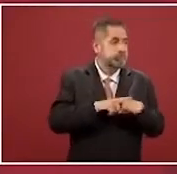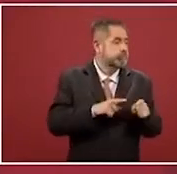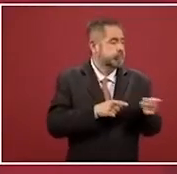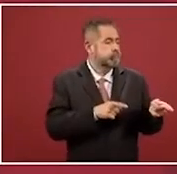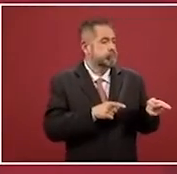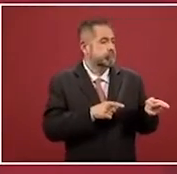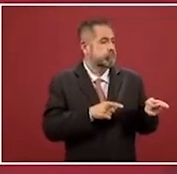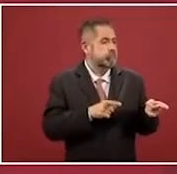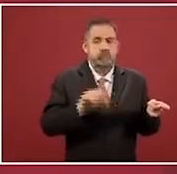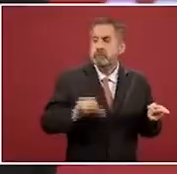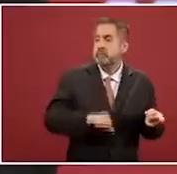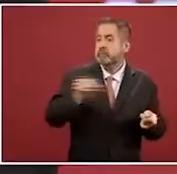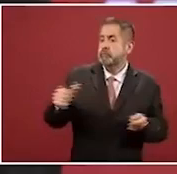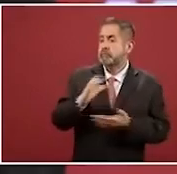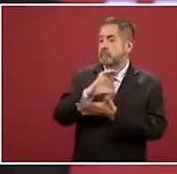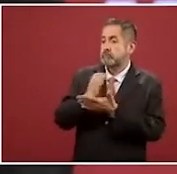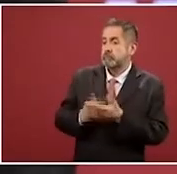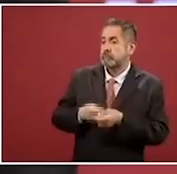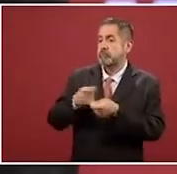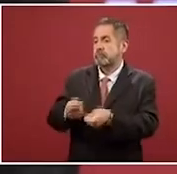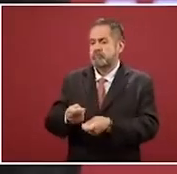contrataba servicios particulares